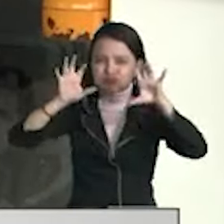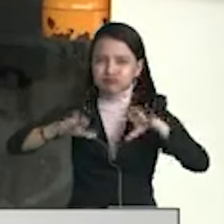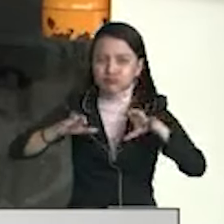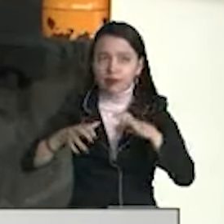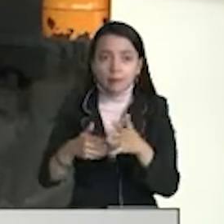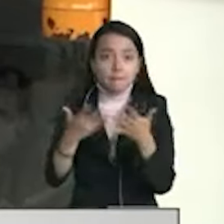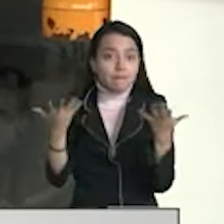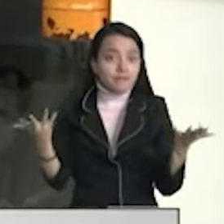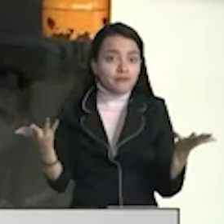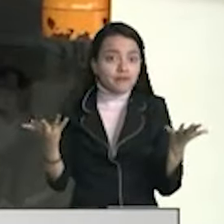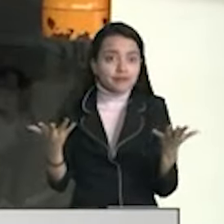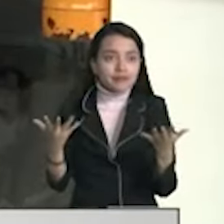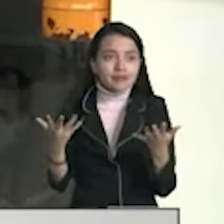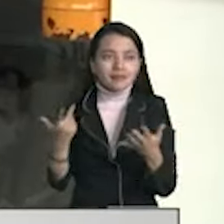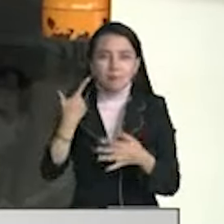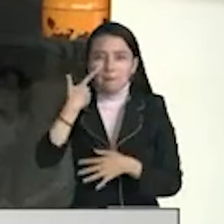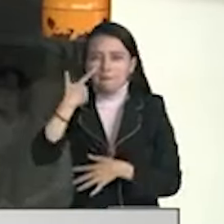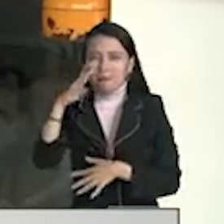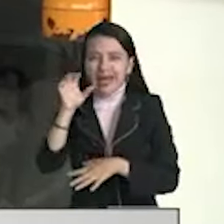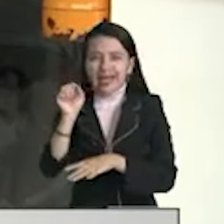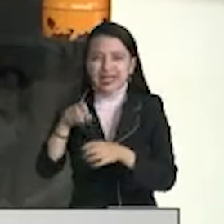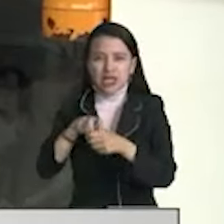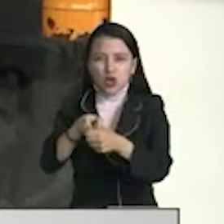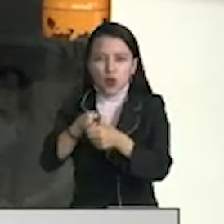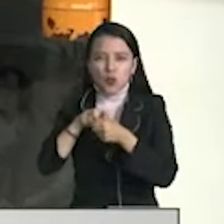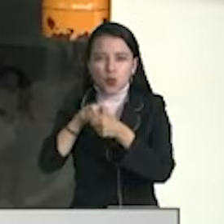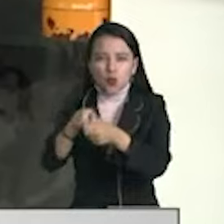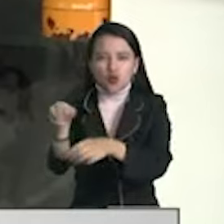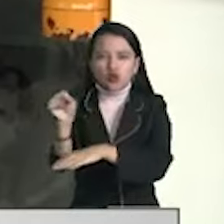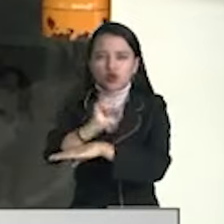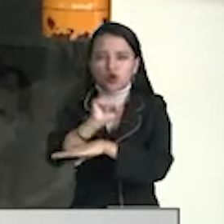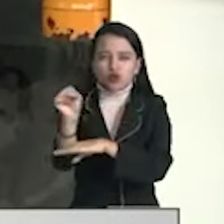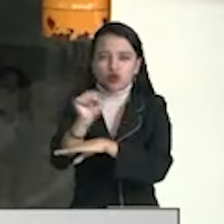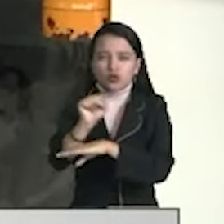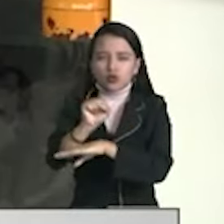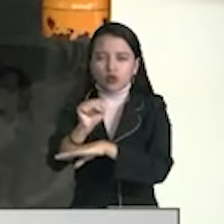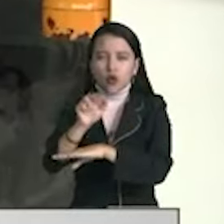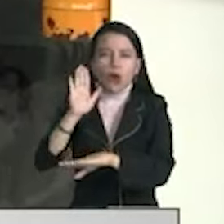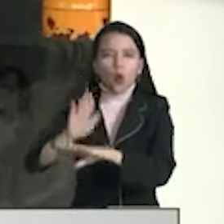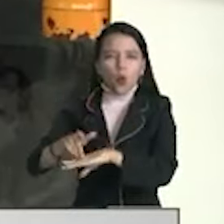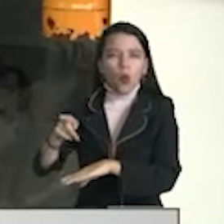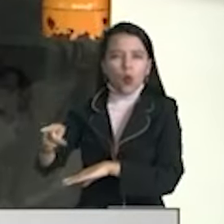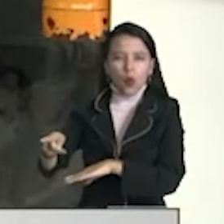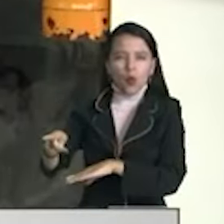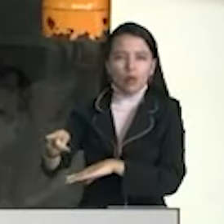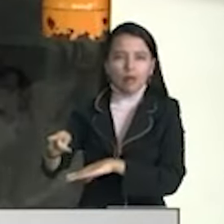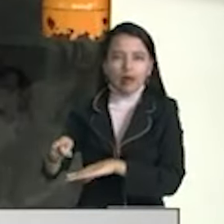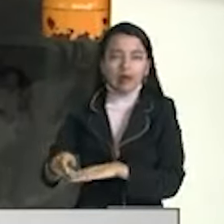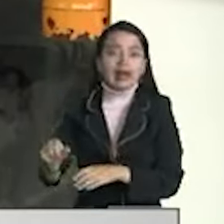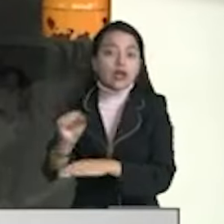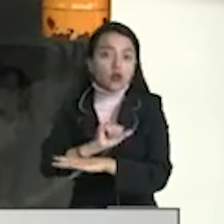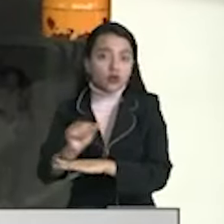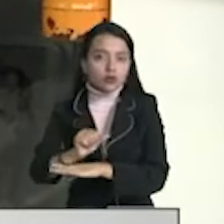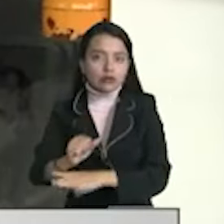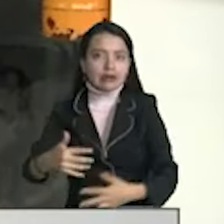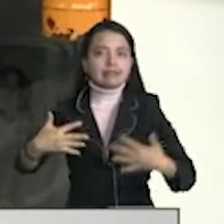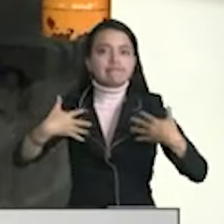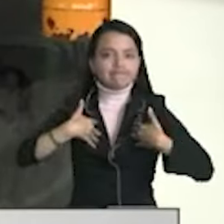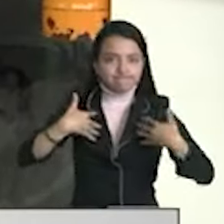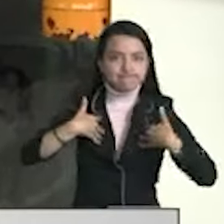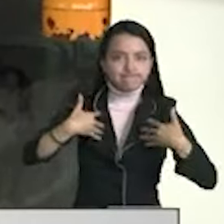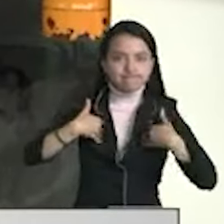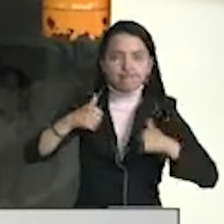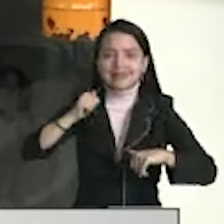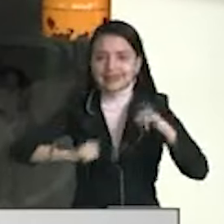el accidente lo produjo el conductor de un bus. 10 personas resultaron heridas y el conductor, según la información de las